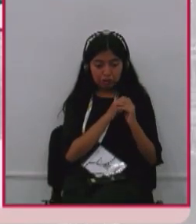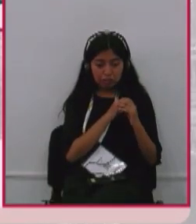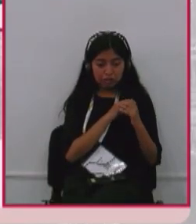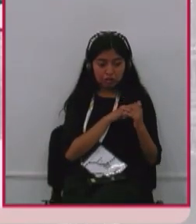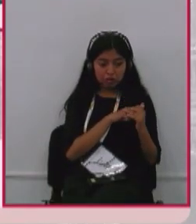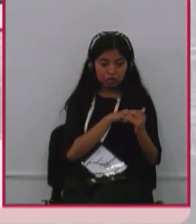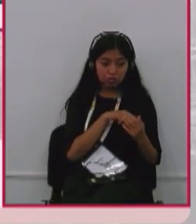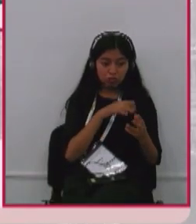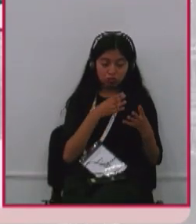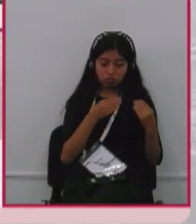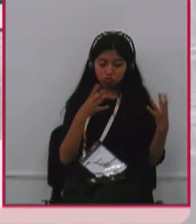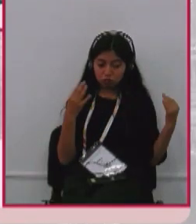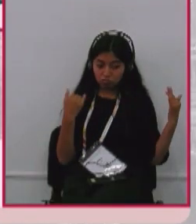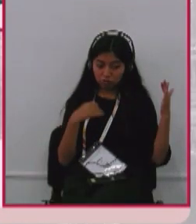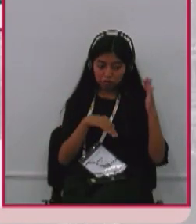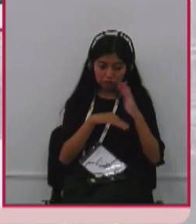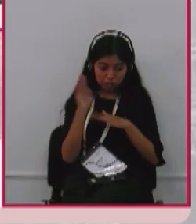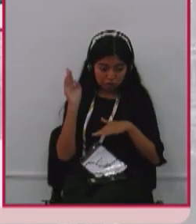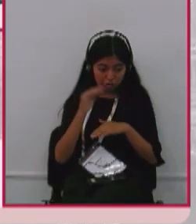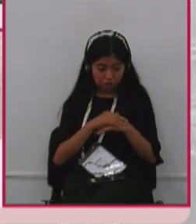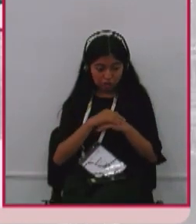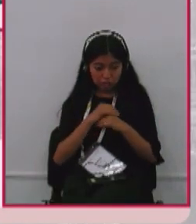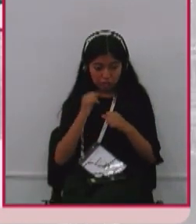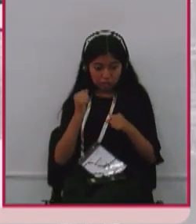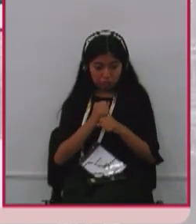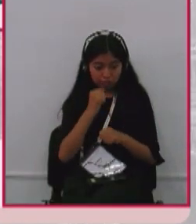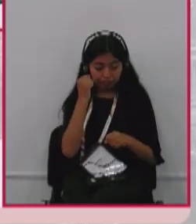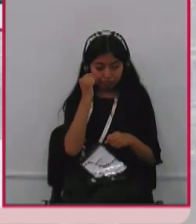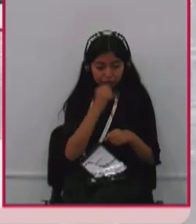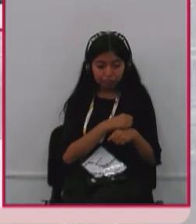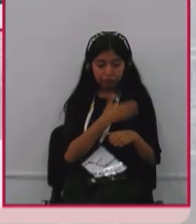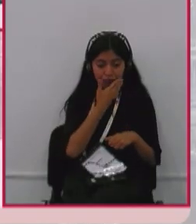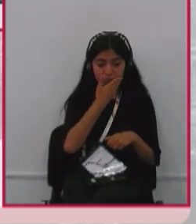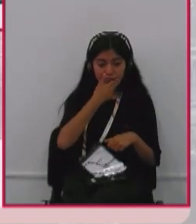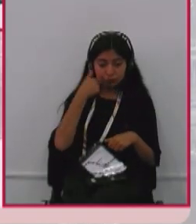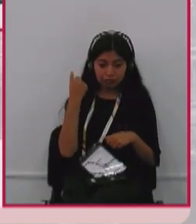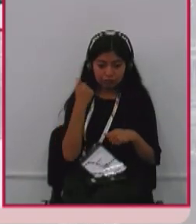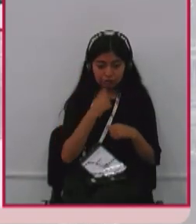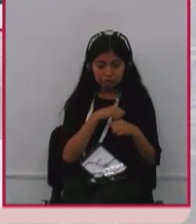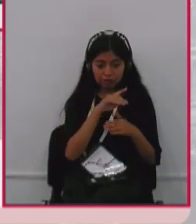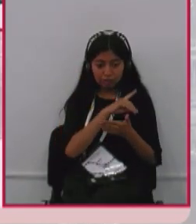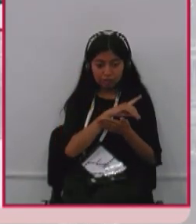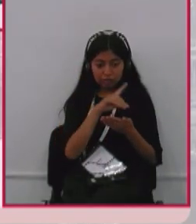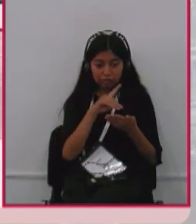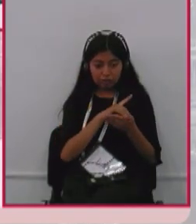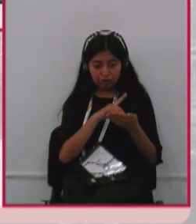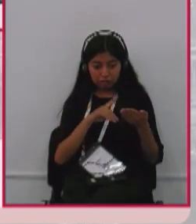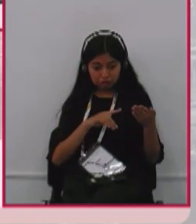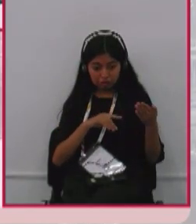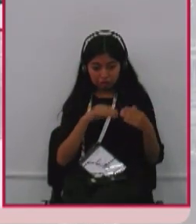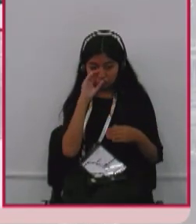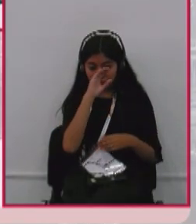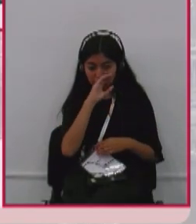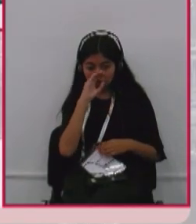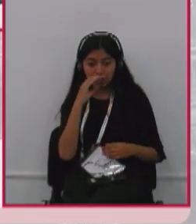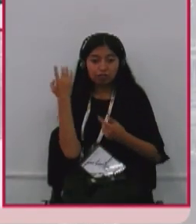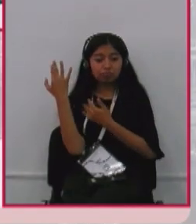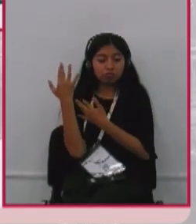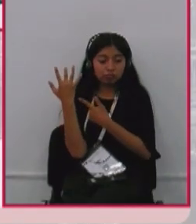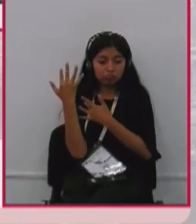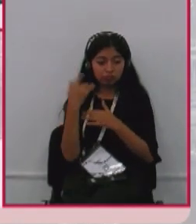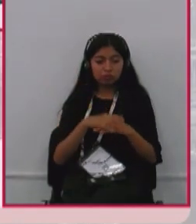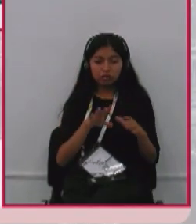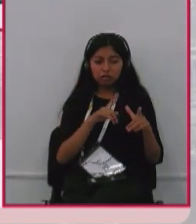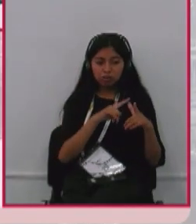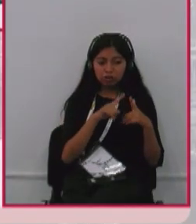oro, mucho más de lo que ellos lograban industrialmente y mejorando entonces el diseño que ellos buscaban y ellos esperaban.